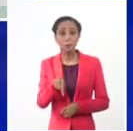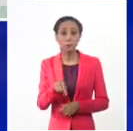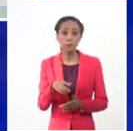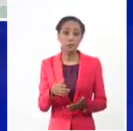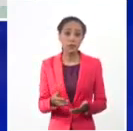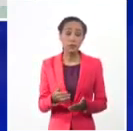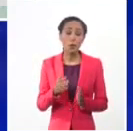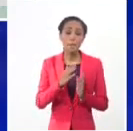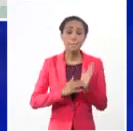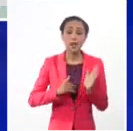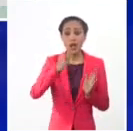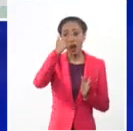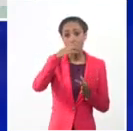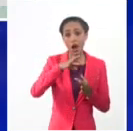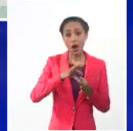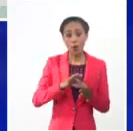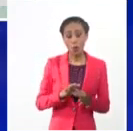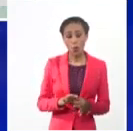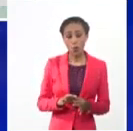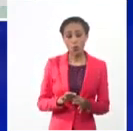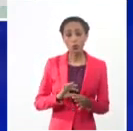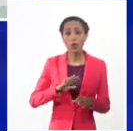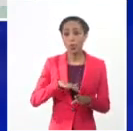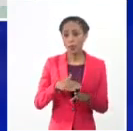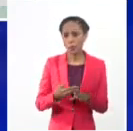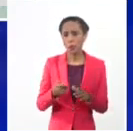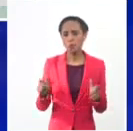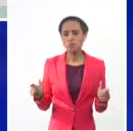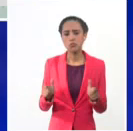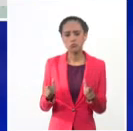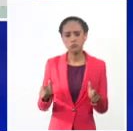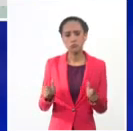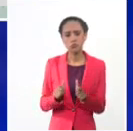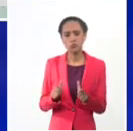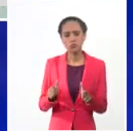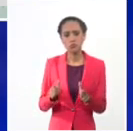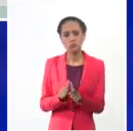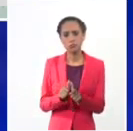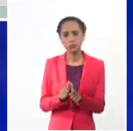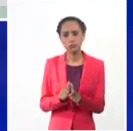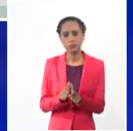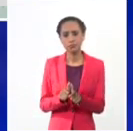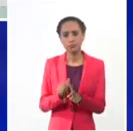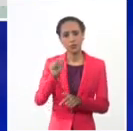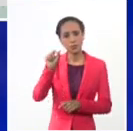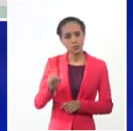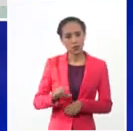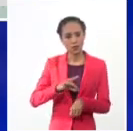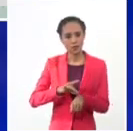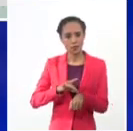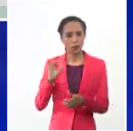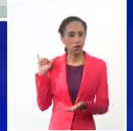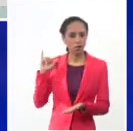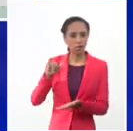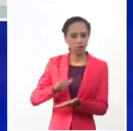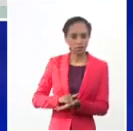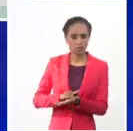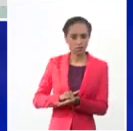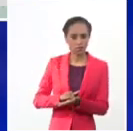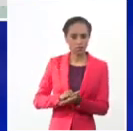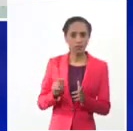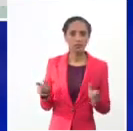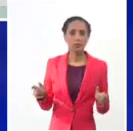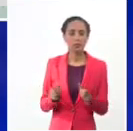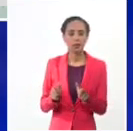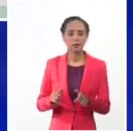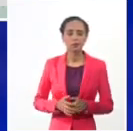de agosto comenzó a disminuir el número de casos importados. Ahora,